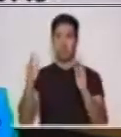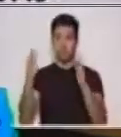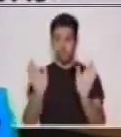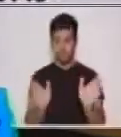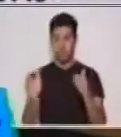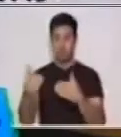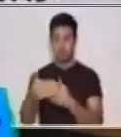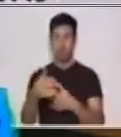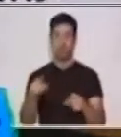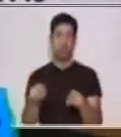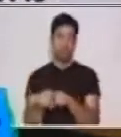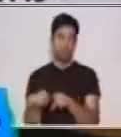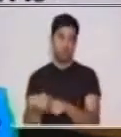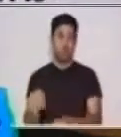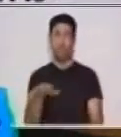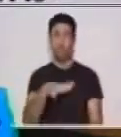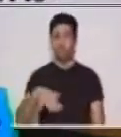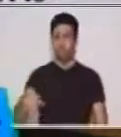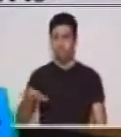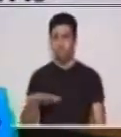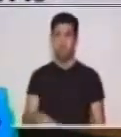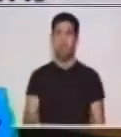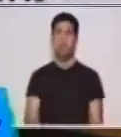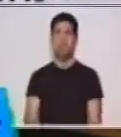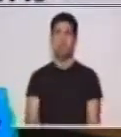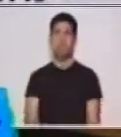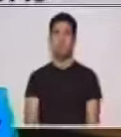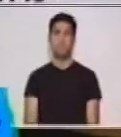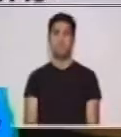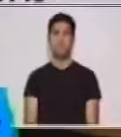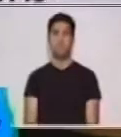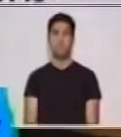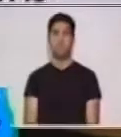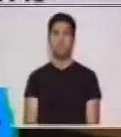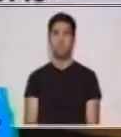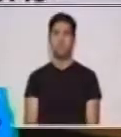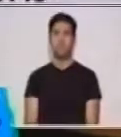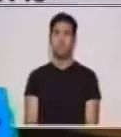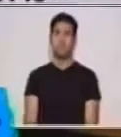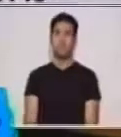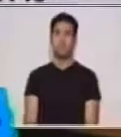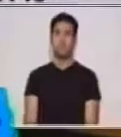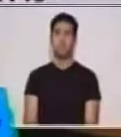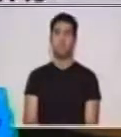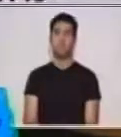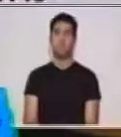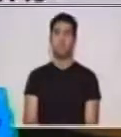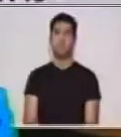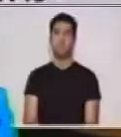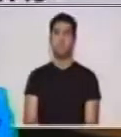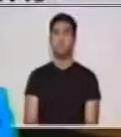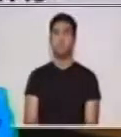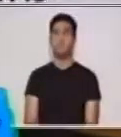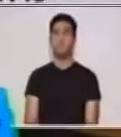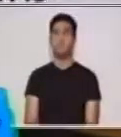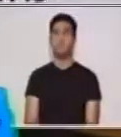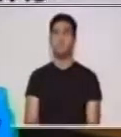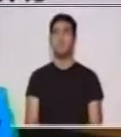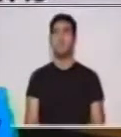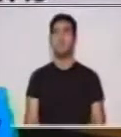opuestas tienen el mismo tamaño. Muy bien. Todas las caras son